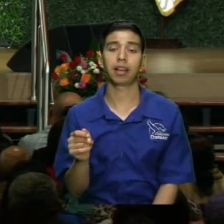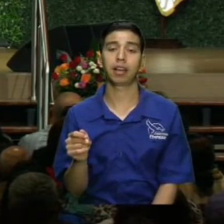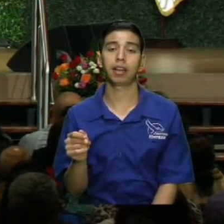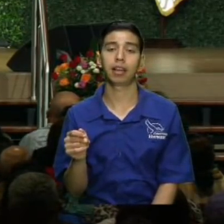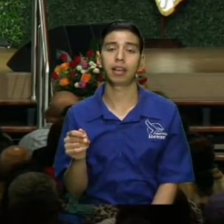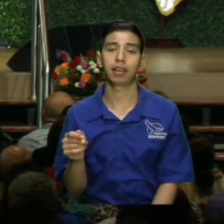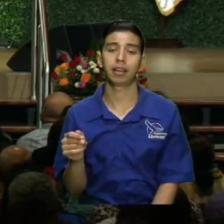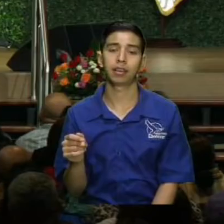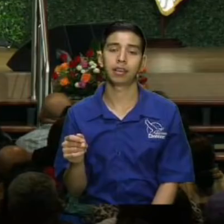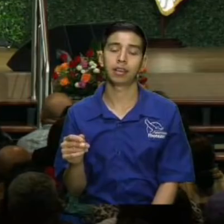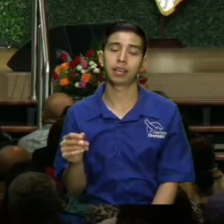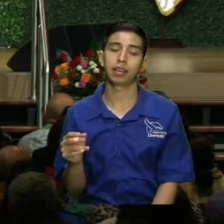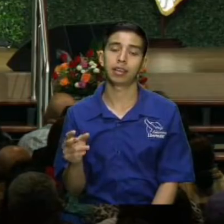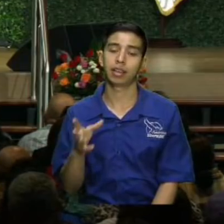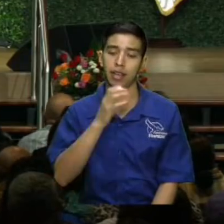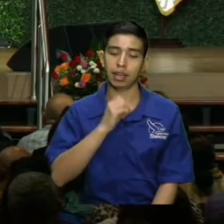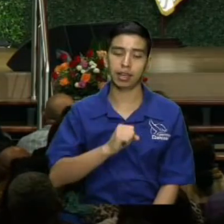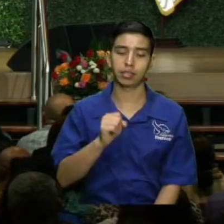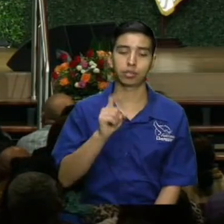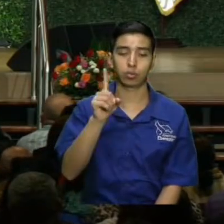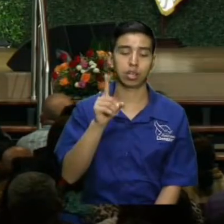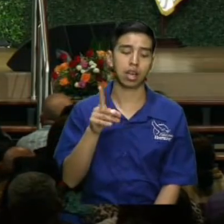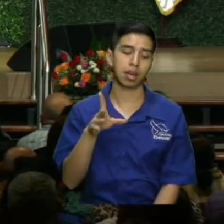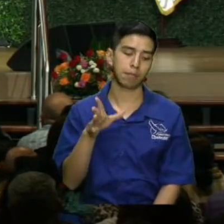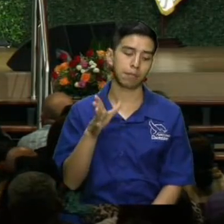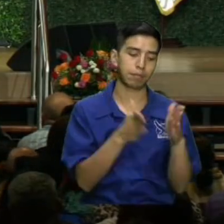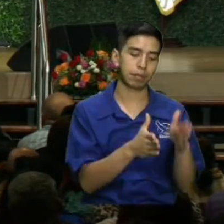uno de los pasos para la restauración. La disciplina no es una venganza.